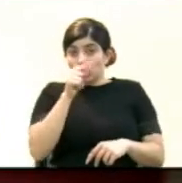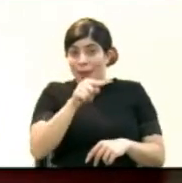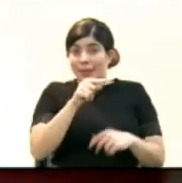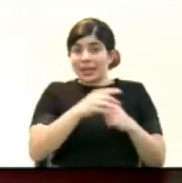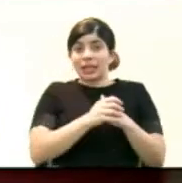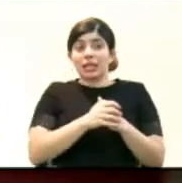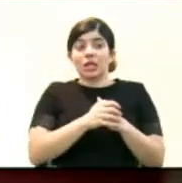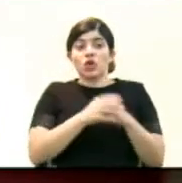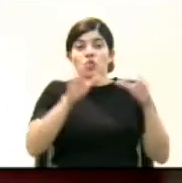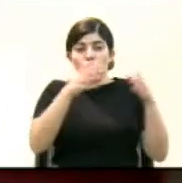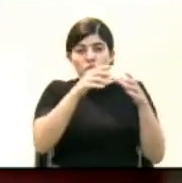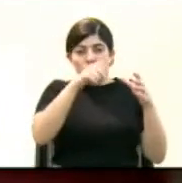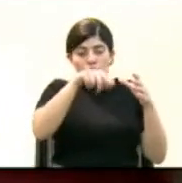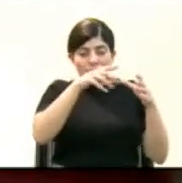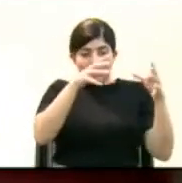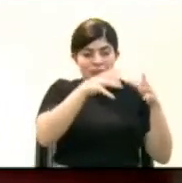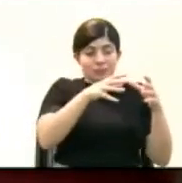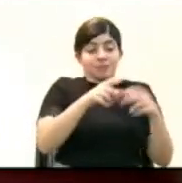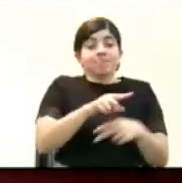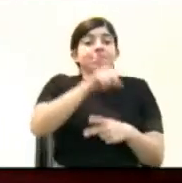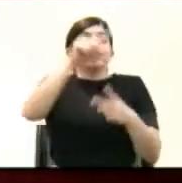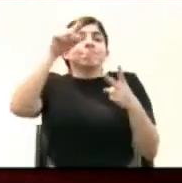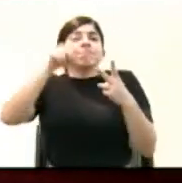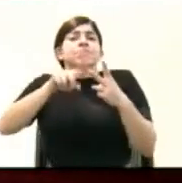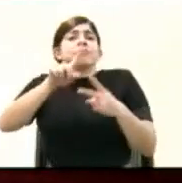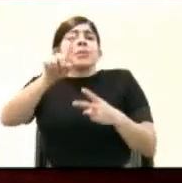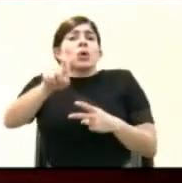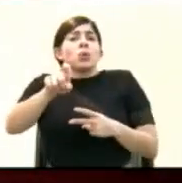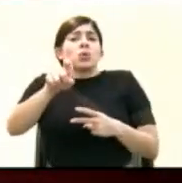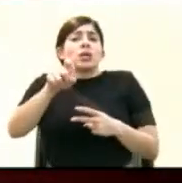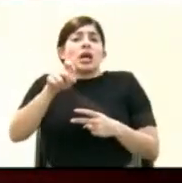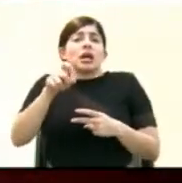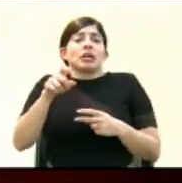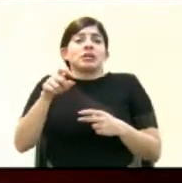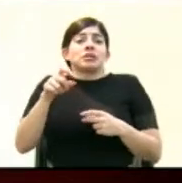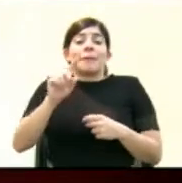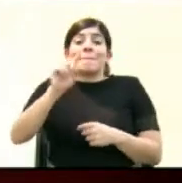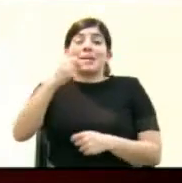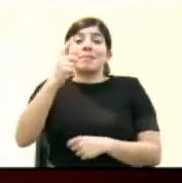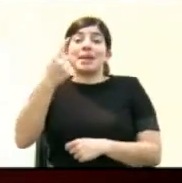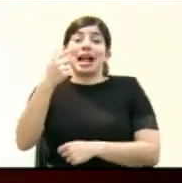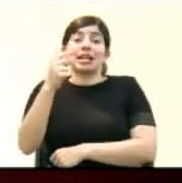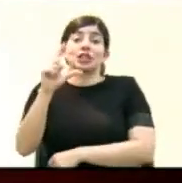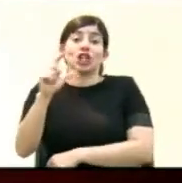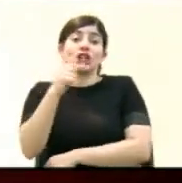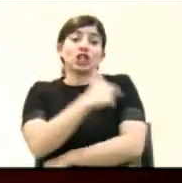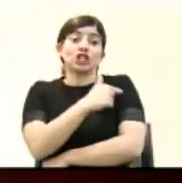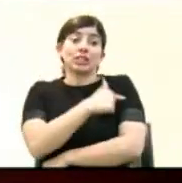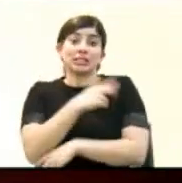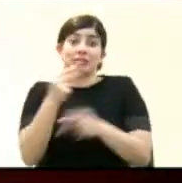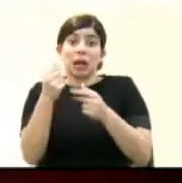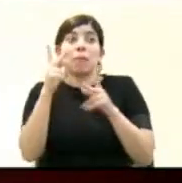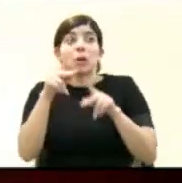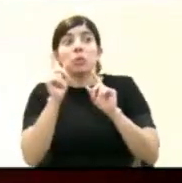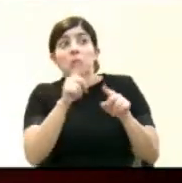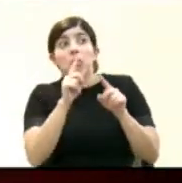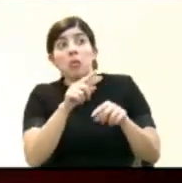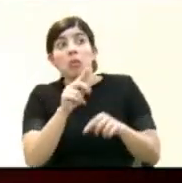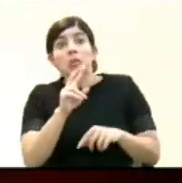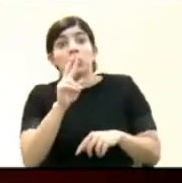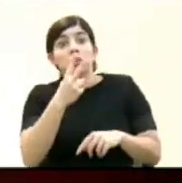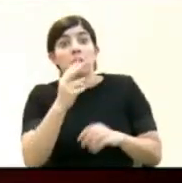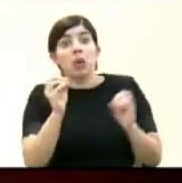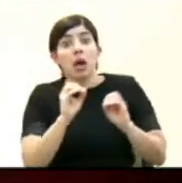dosis con ese grupo poblacional? Y en segundo lugar, si se va a acelerar la aplicación de primeras dosis, dado que no está llegando la gente a la segunda y que tenemos más vacunas.